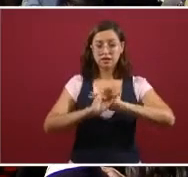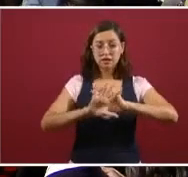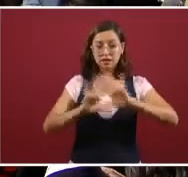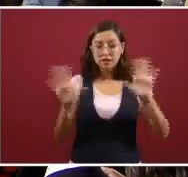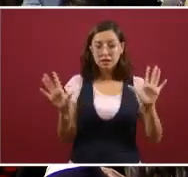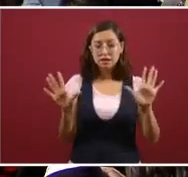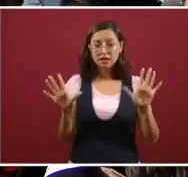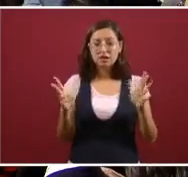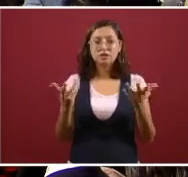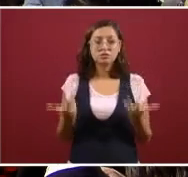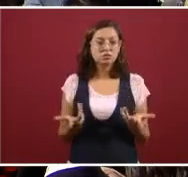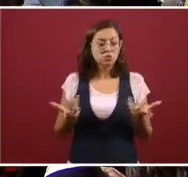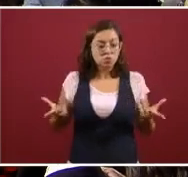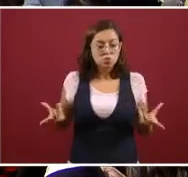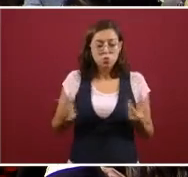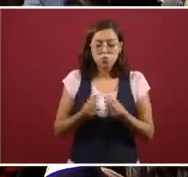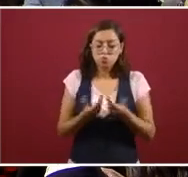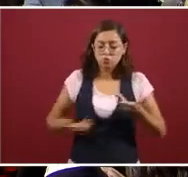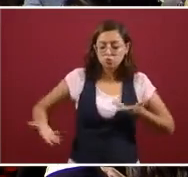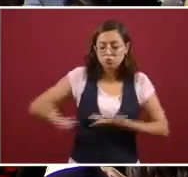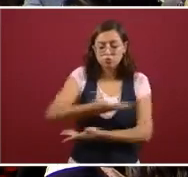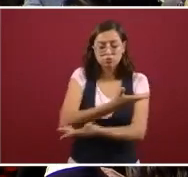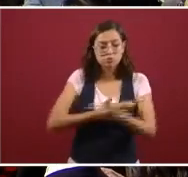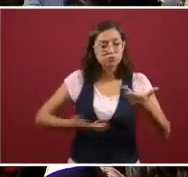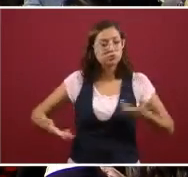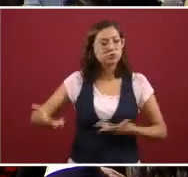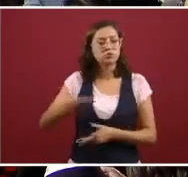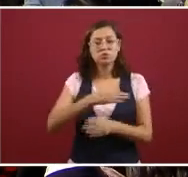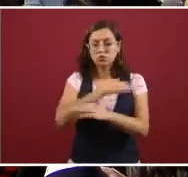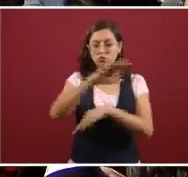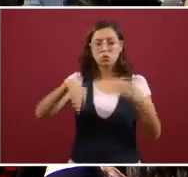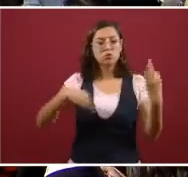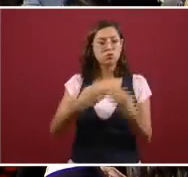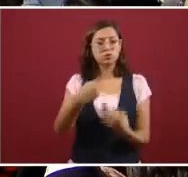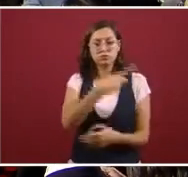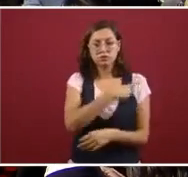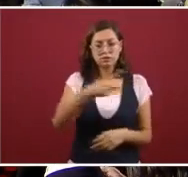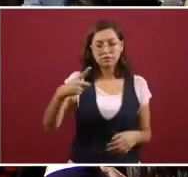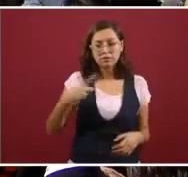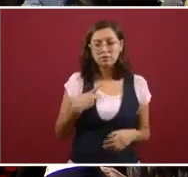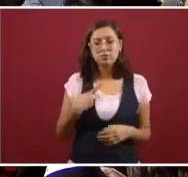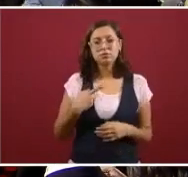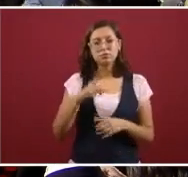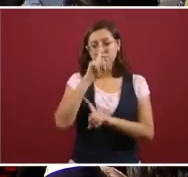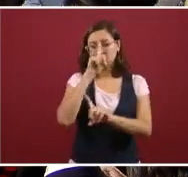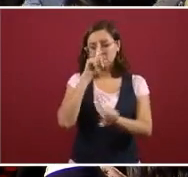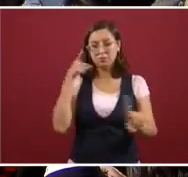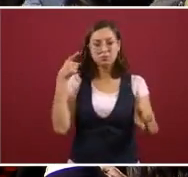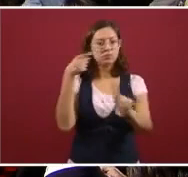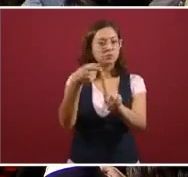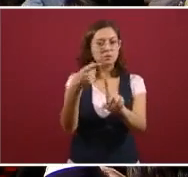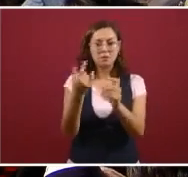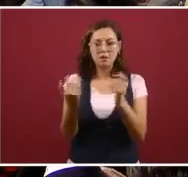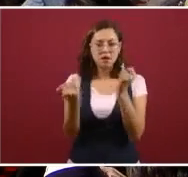lo mejor es la cooperación de todos, cerrar filas. Pero si